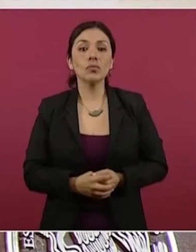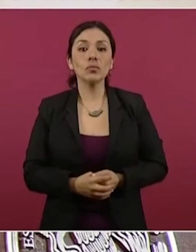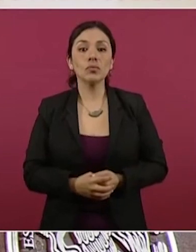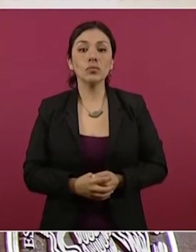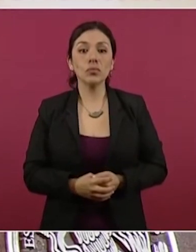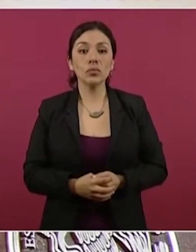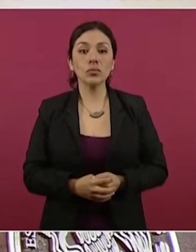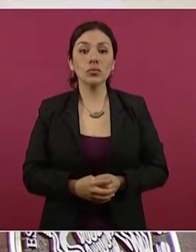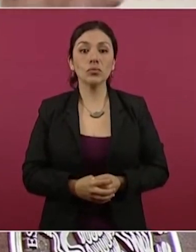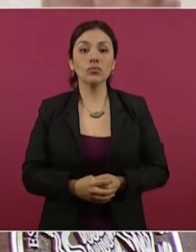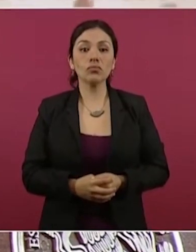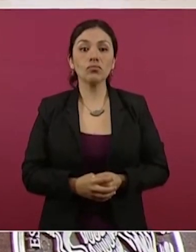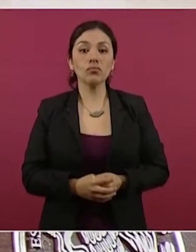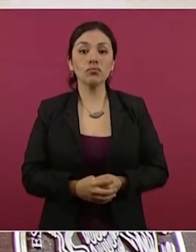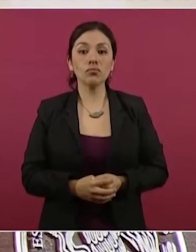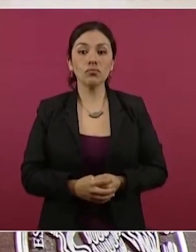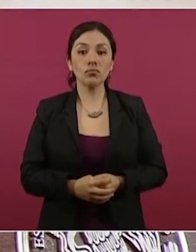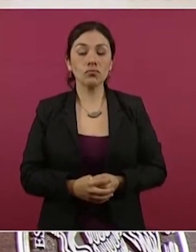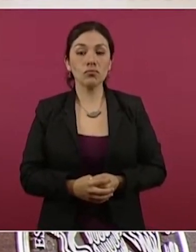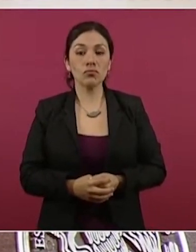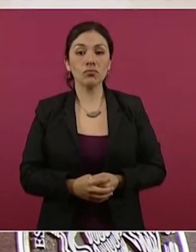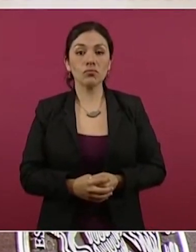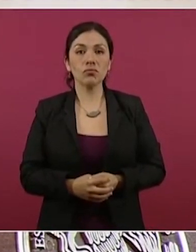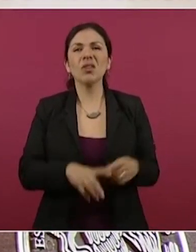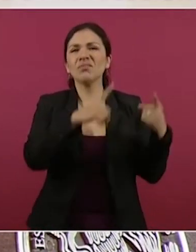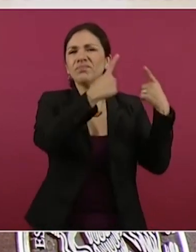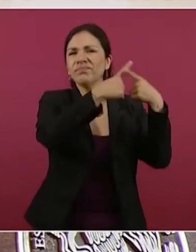en las distintas dependencias,